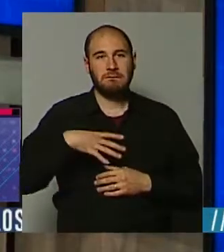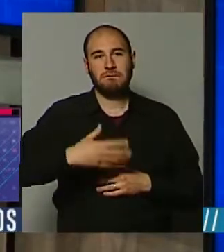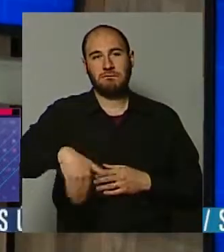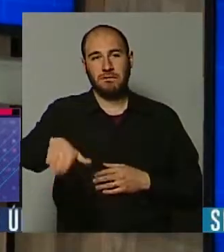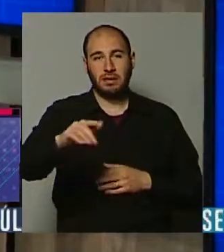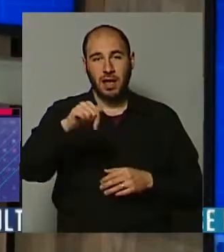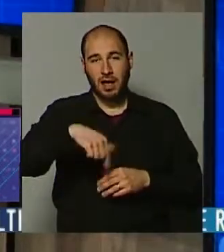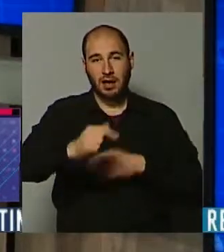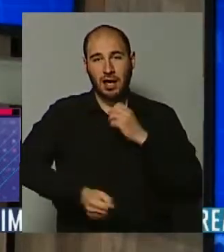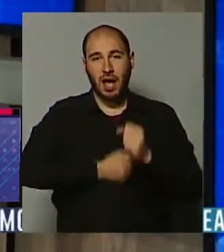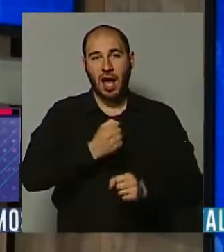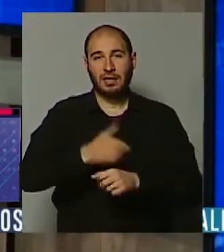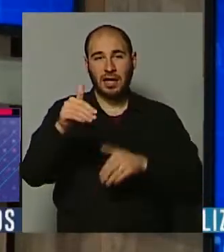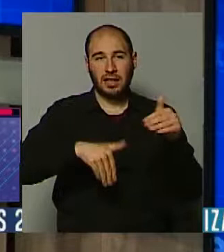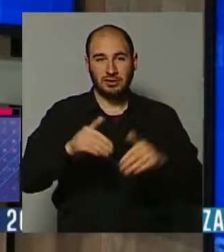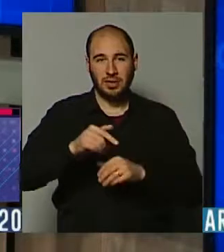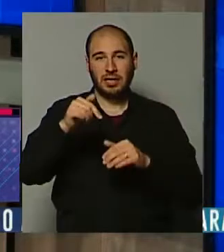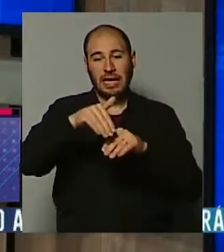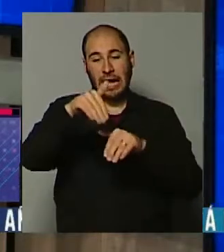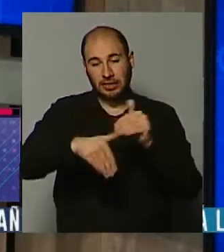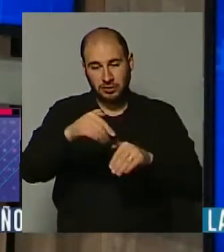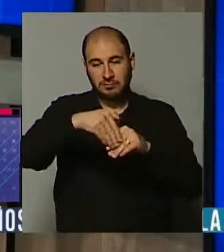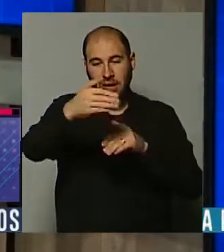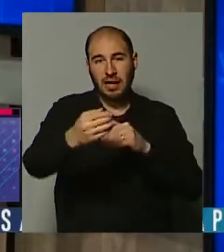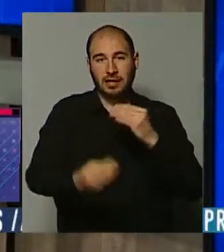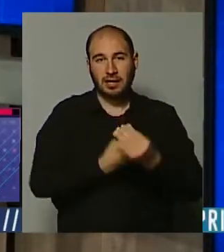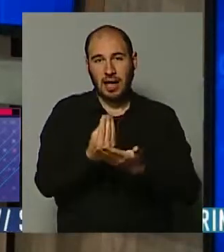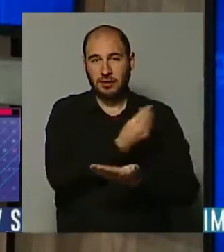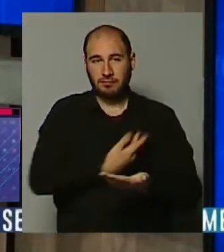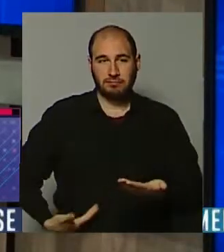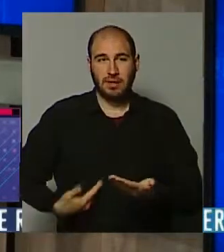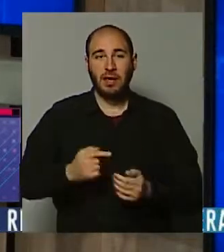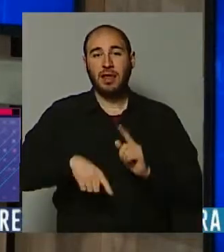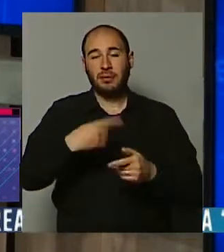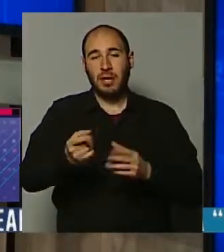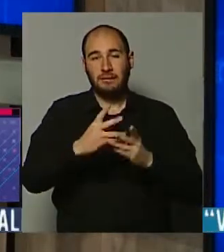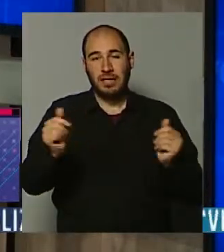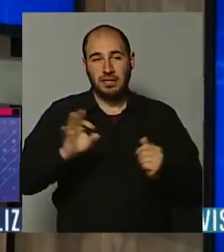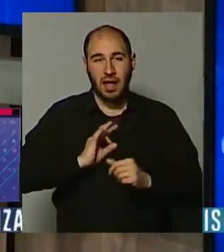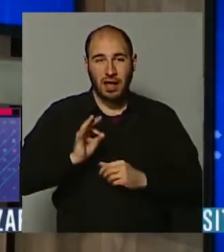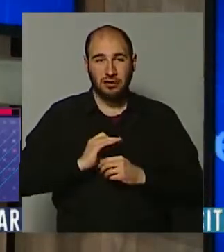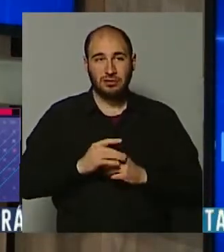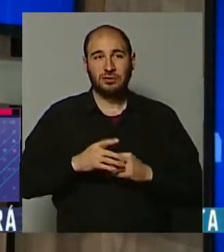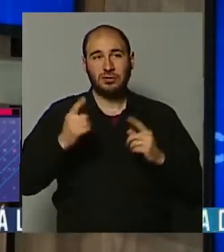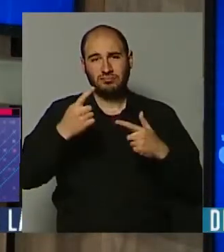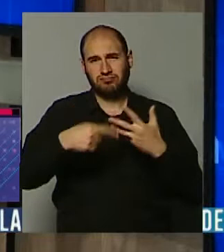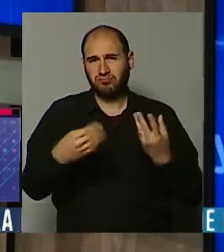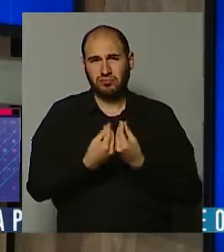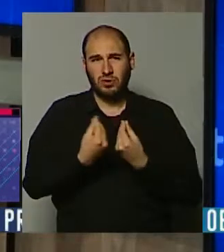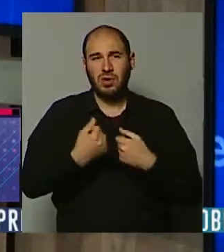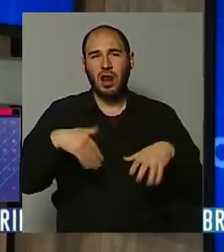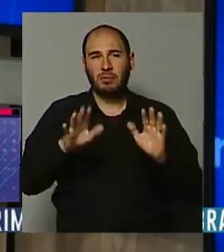recorrer de acá a las elecciones, de las elecciones al traspaso de mando y a fin de año, y pueden ocurrir muchas